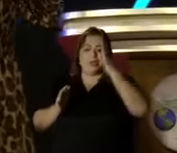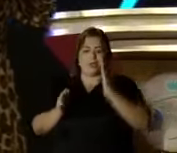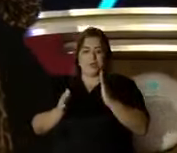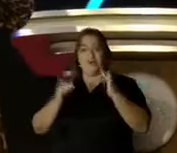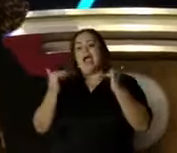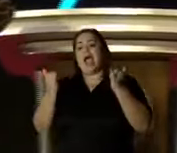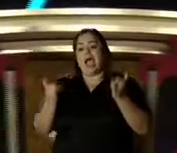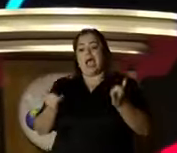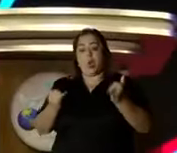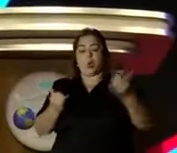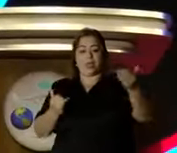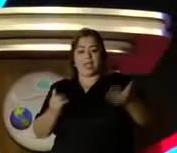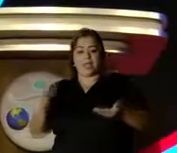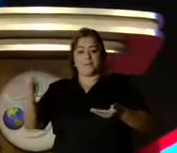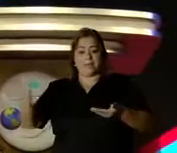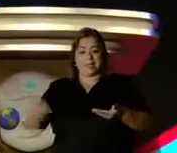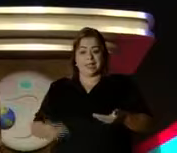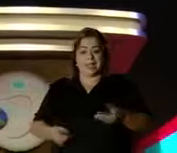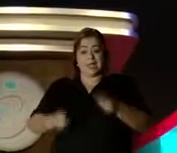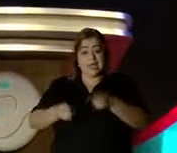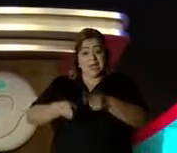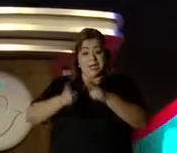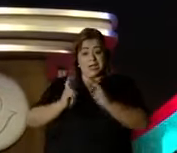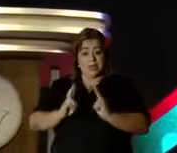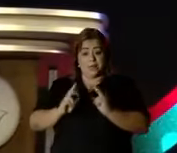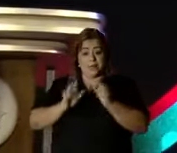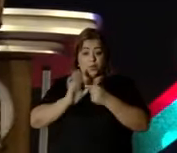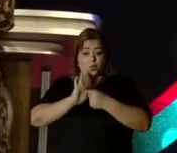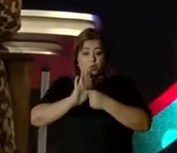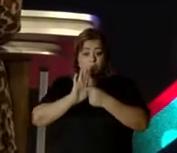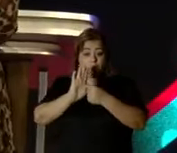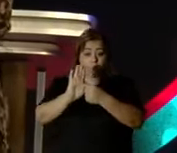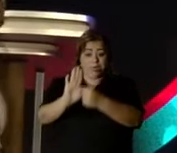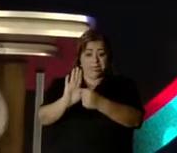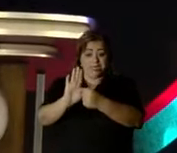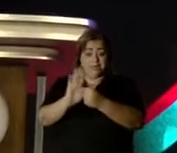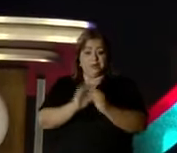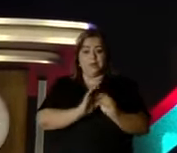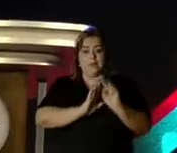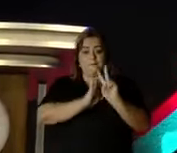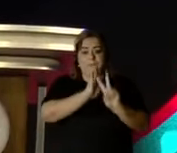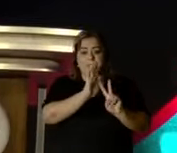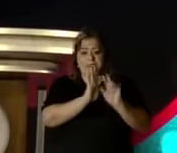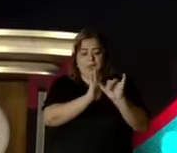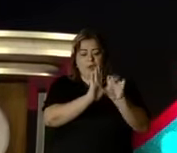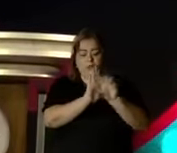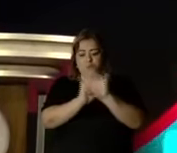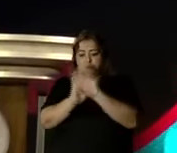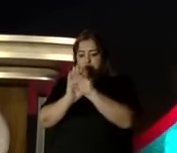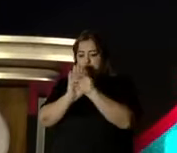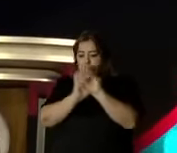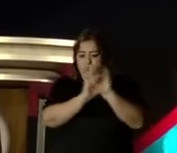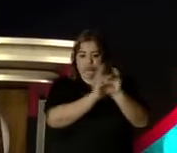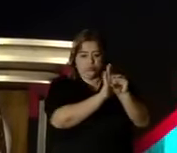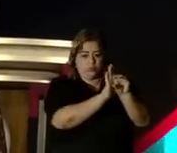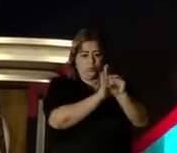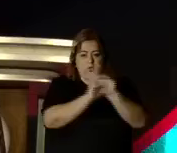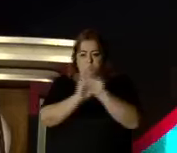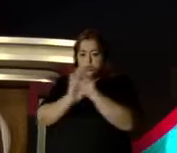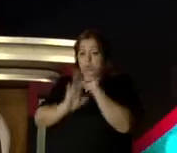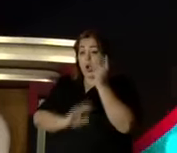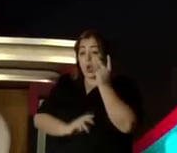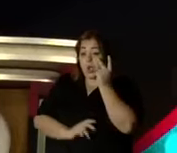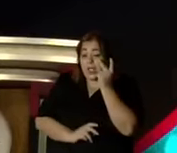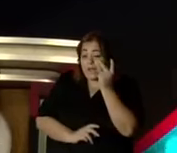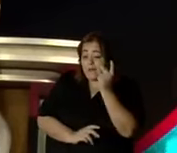invitar rápidamente a que muestren un video que captura básicamente lo que